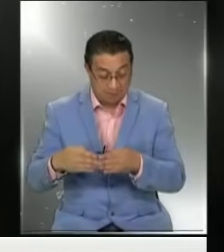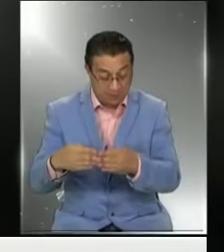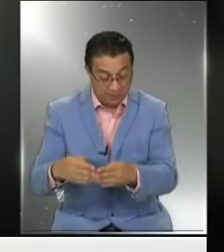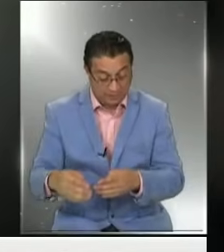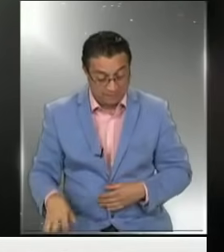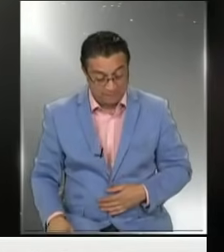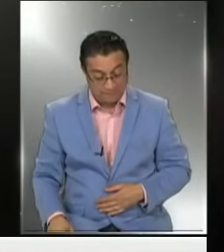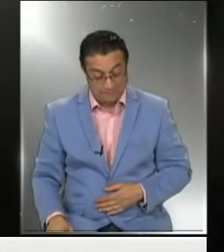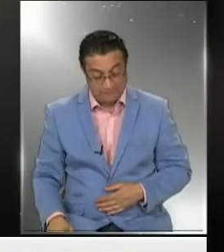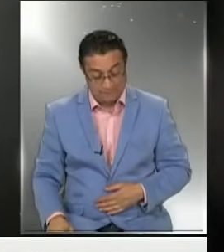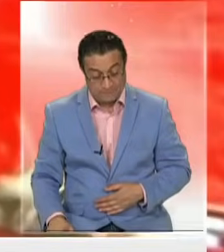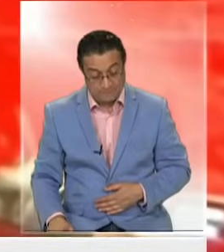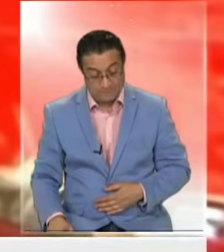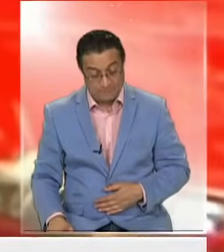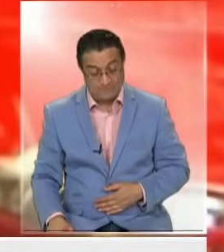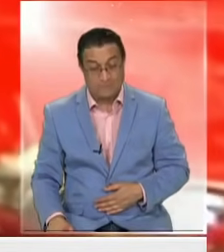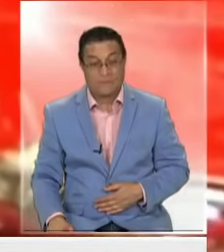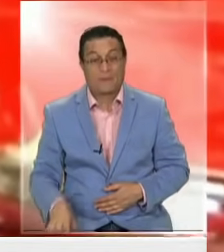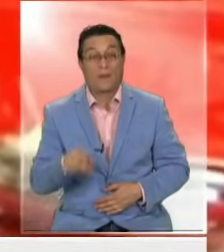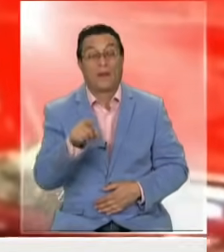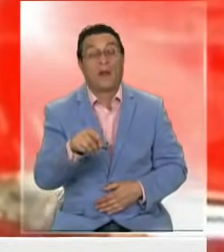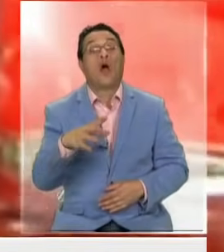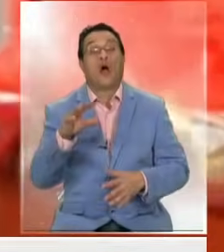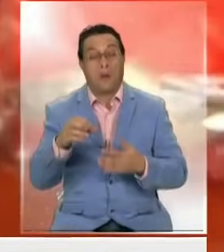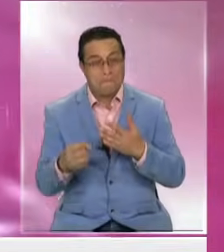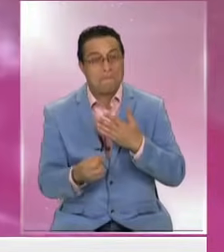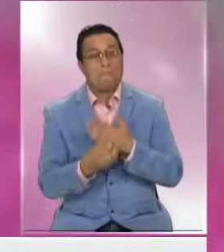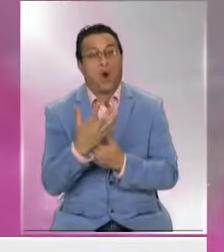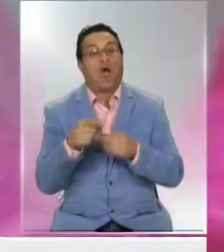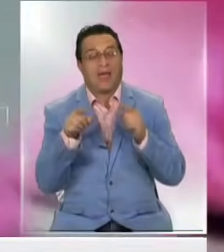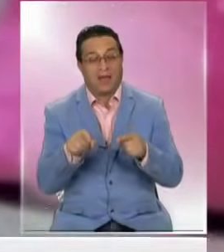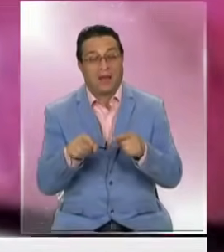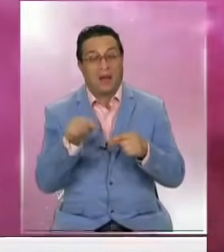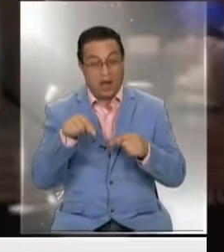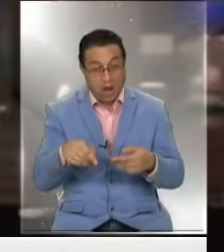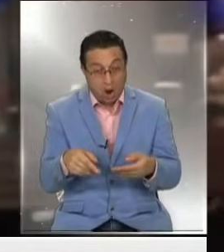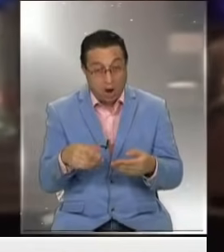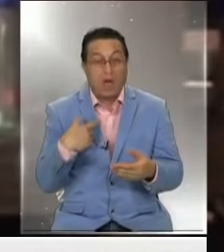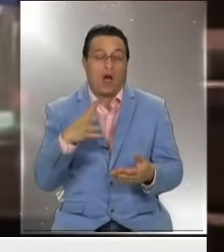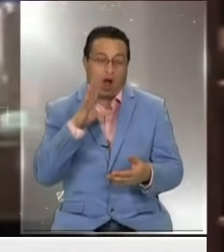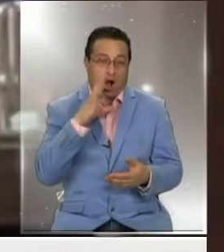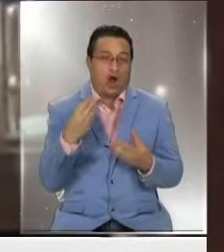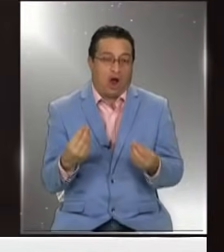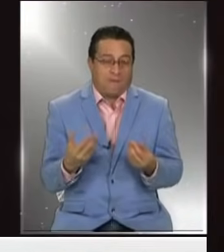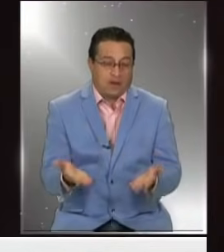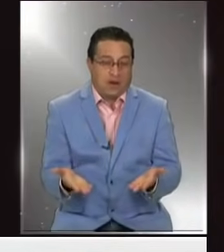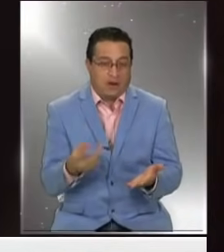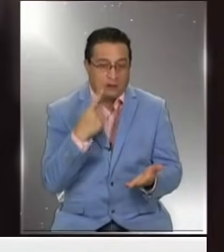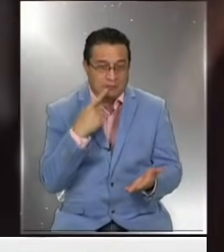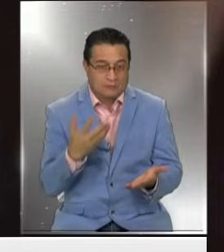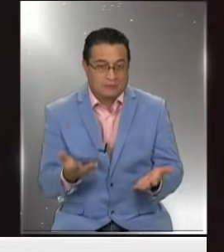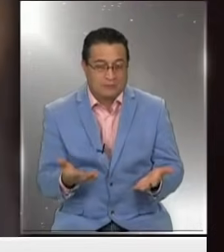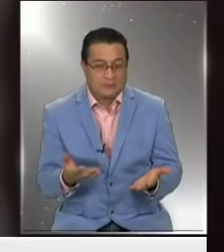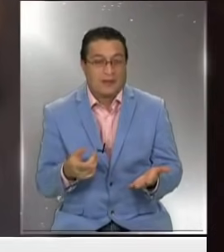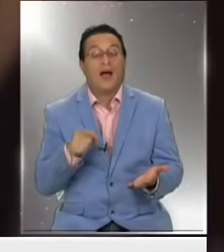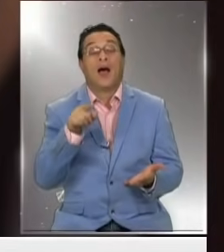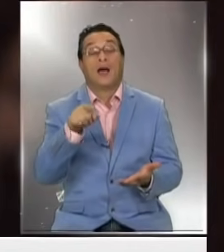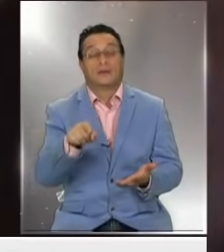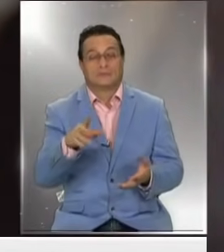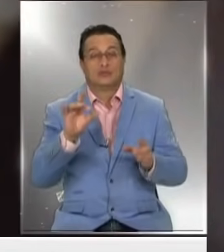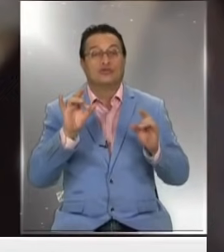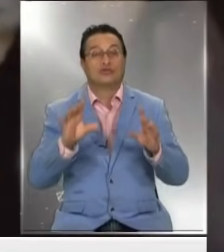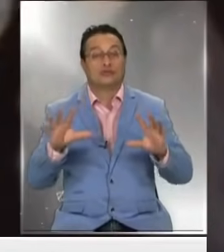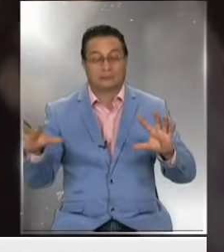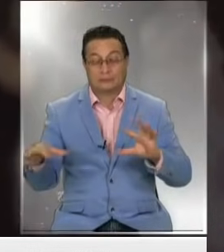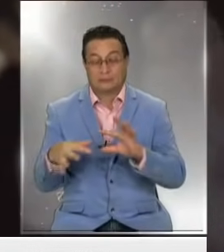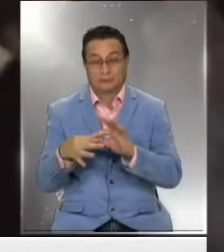Sin duda, el TUSI está de moda y esto a esta altura ya es evidente. Y esto viene con una lógica asociada de